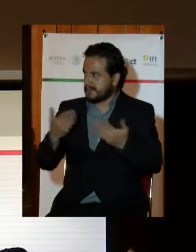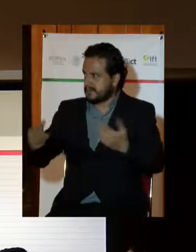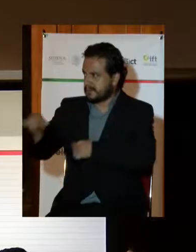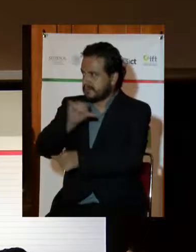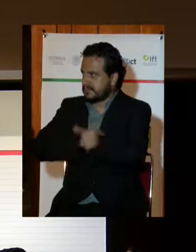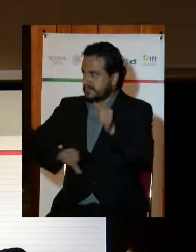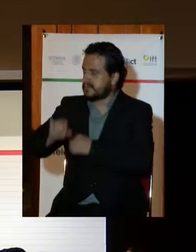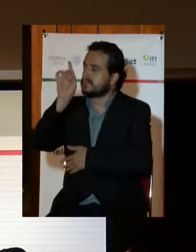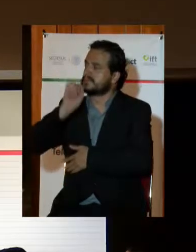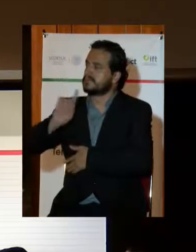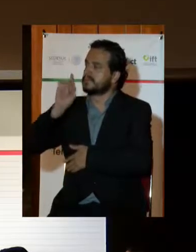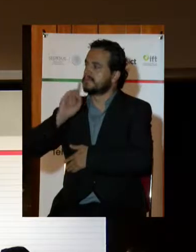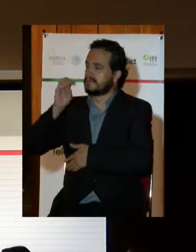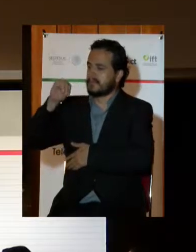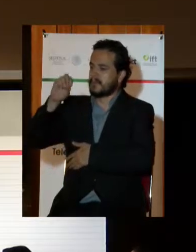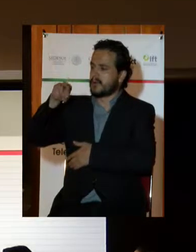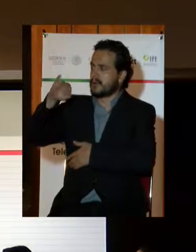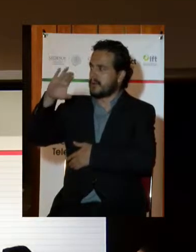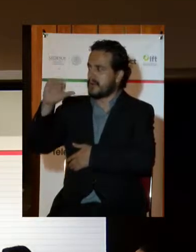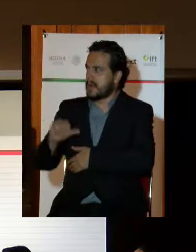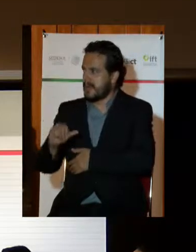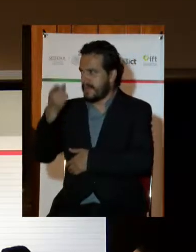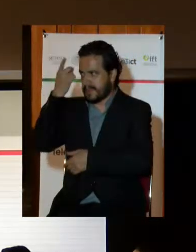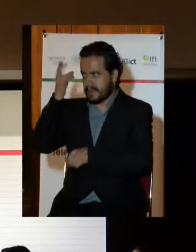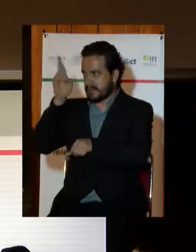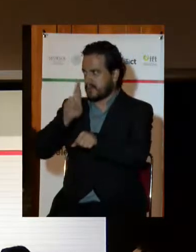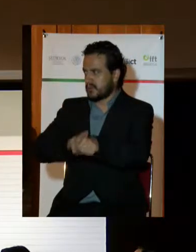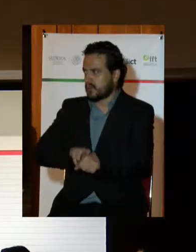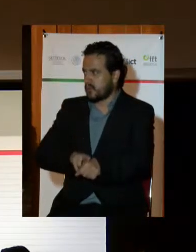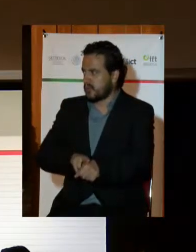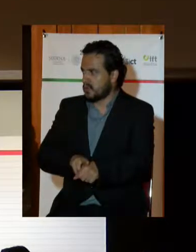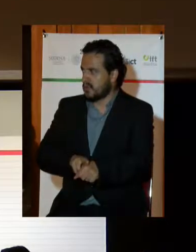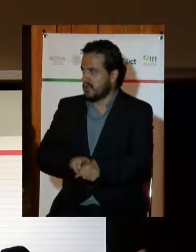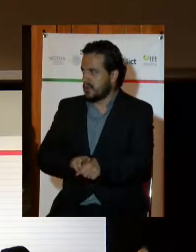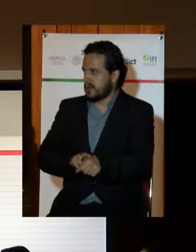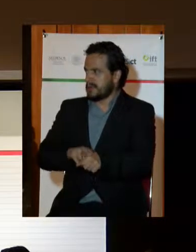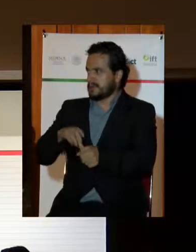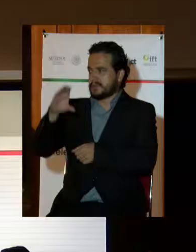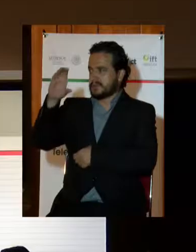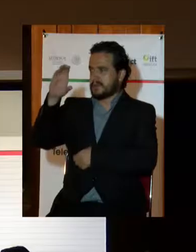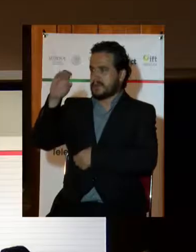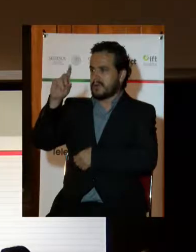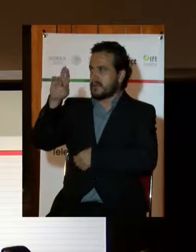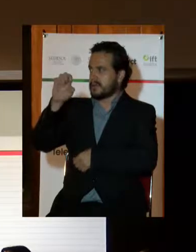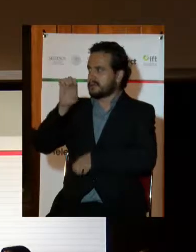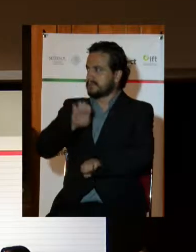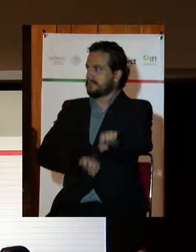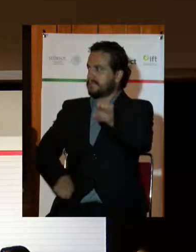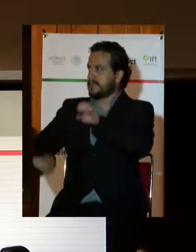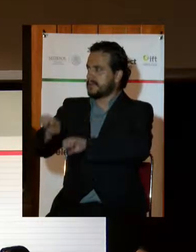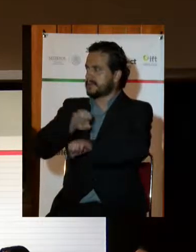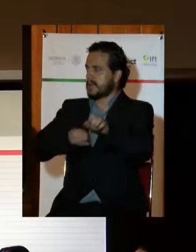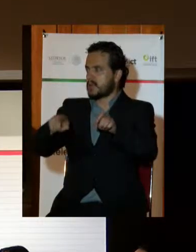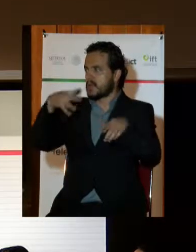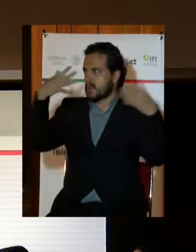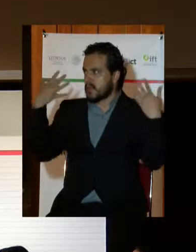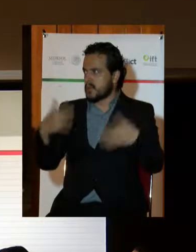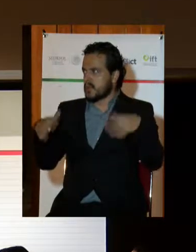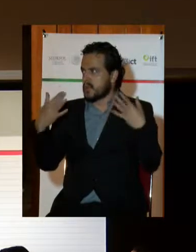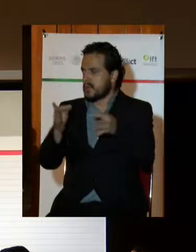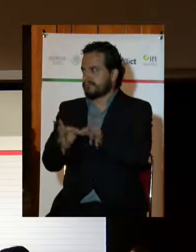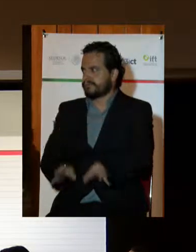a Mónica Dugen, directora general de Here Colors, quien ha sido un faro desde que inició